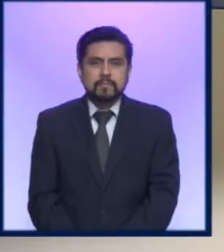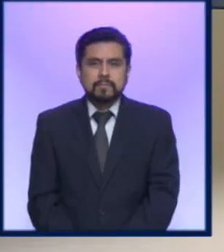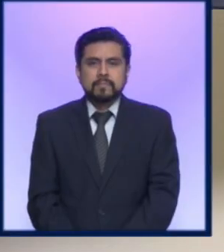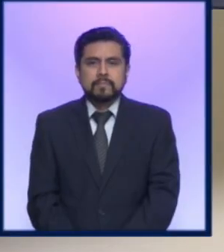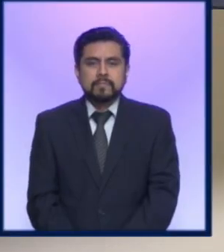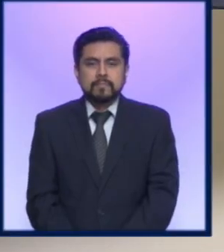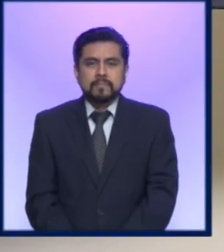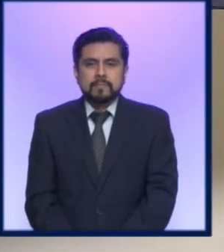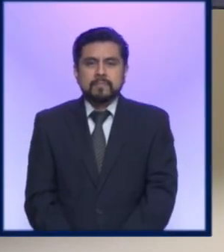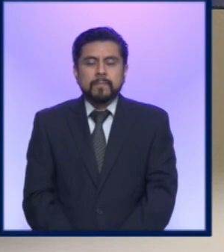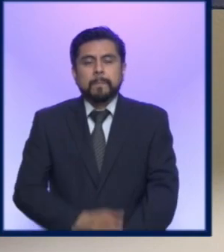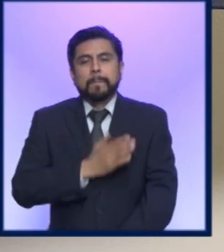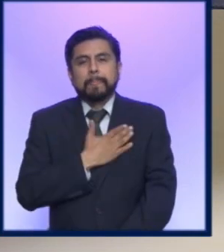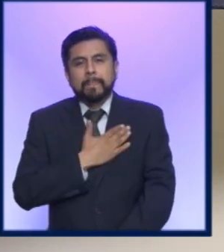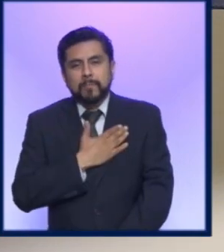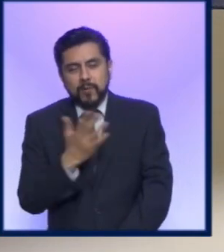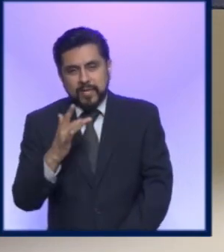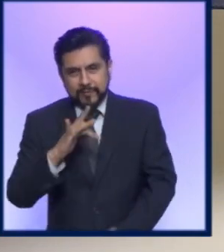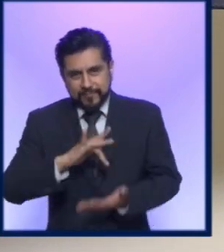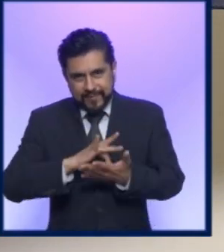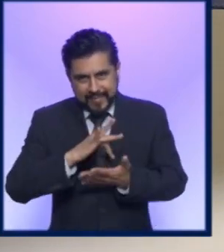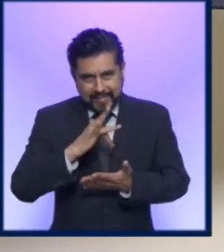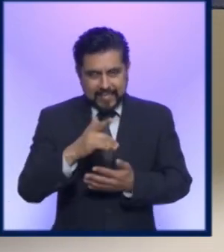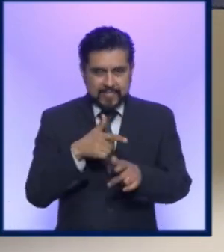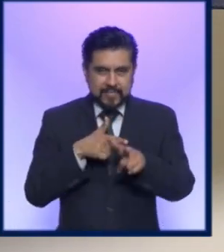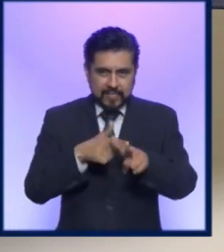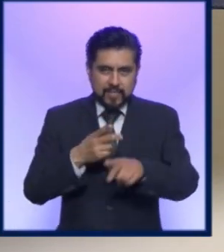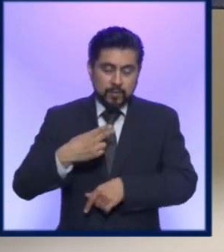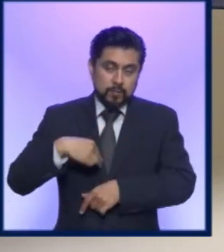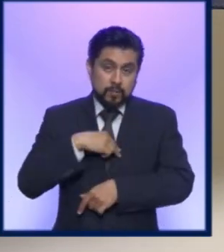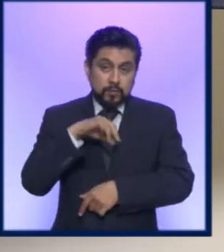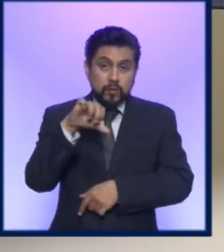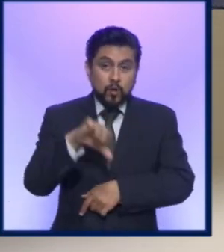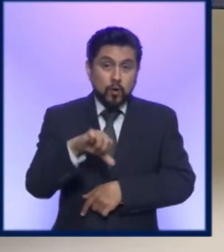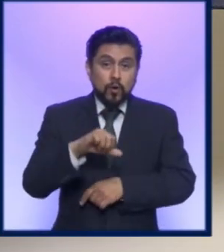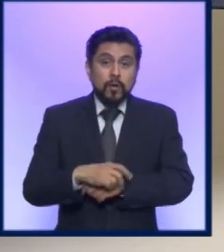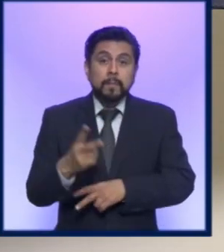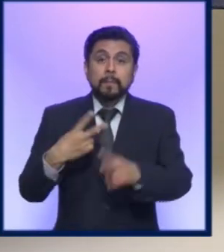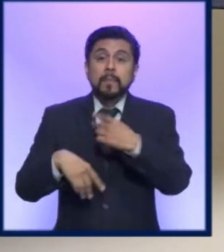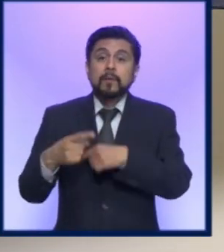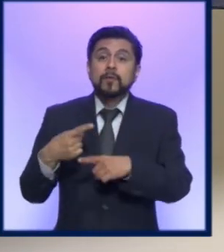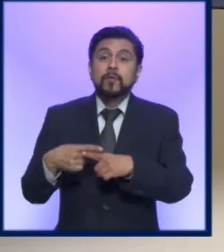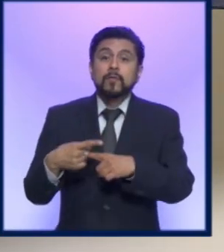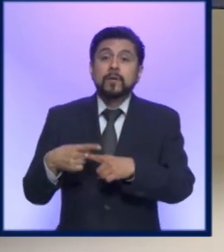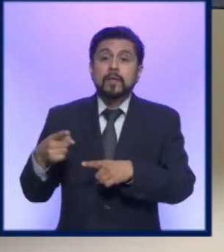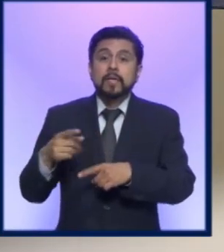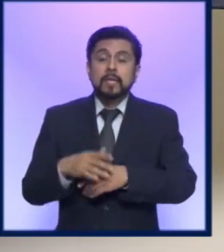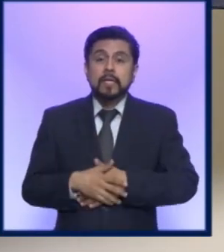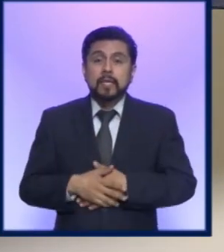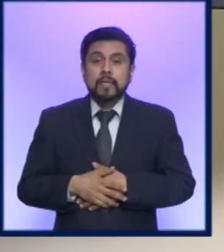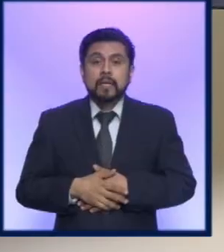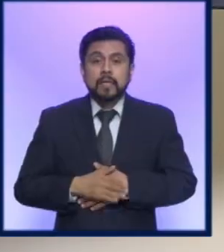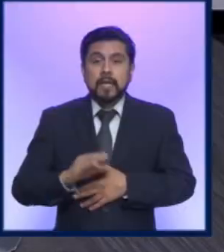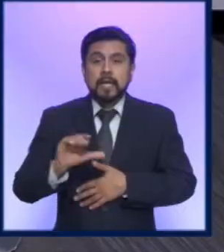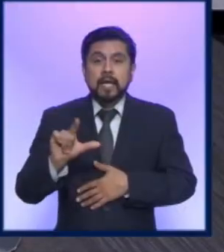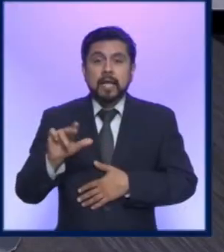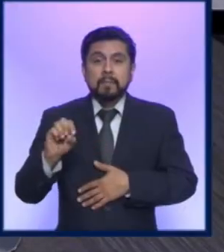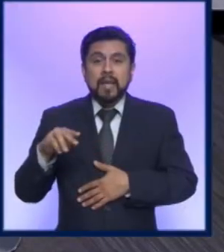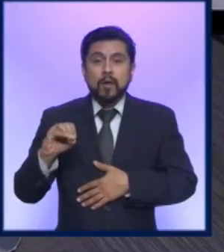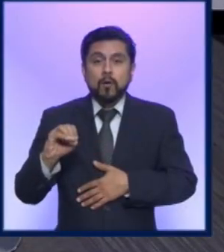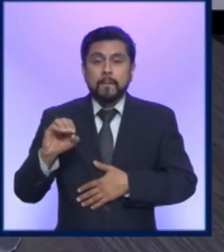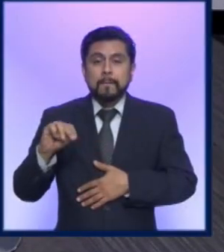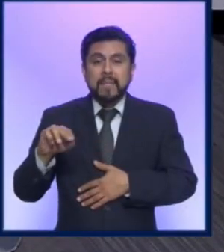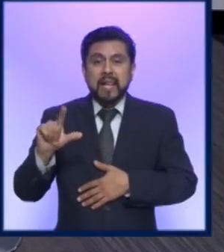texto Bueno pues gracias por continuar con nosotros el día de hoy Contamos con la grata presencia de Carmelo Maldonado